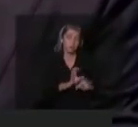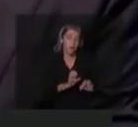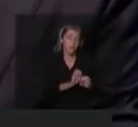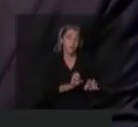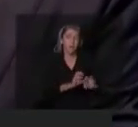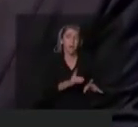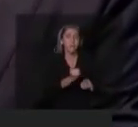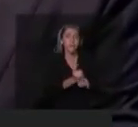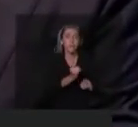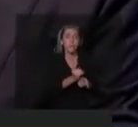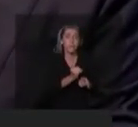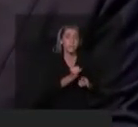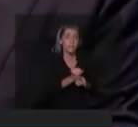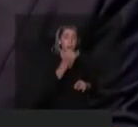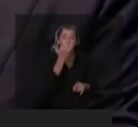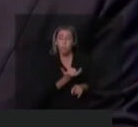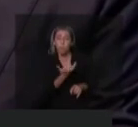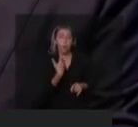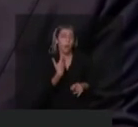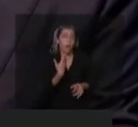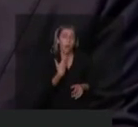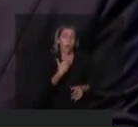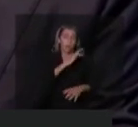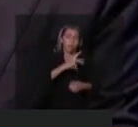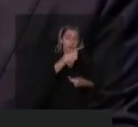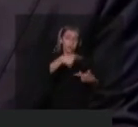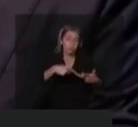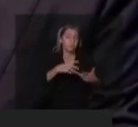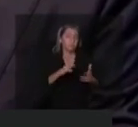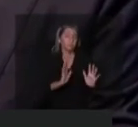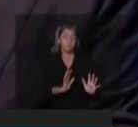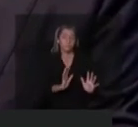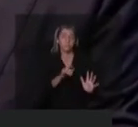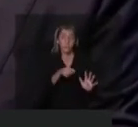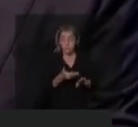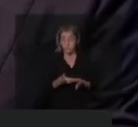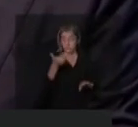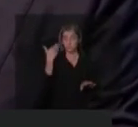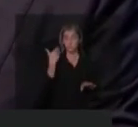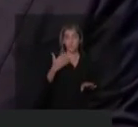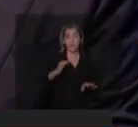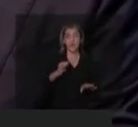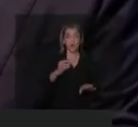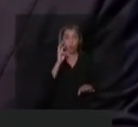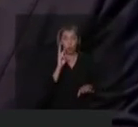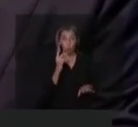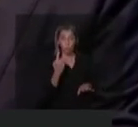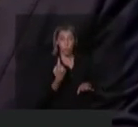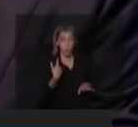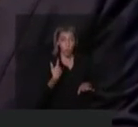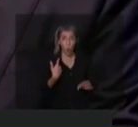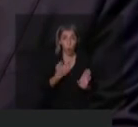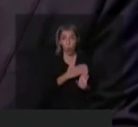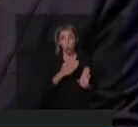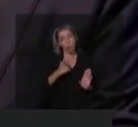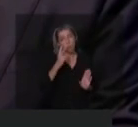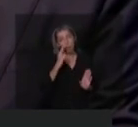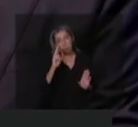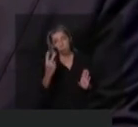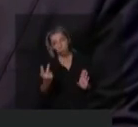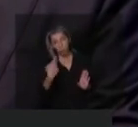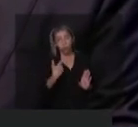misma manera propone comprar y vender una persona un órgano un Sí entonces Eh me parecía interes ante traer a la